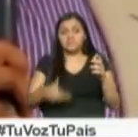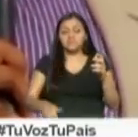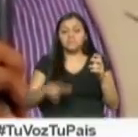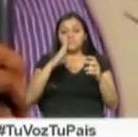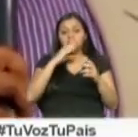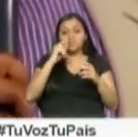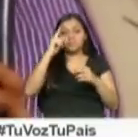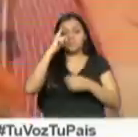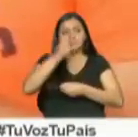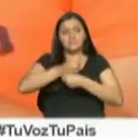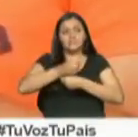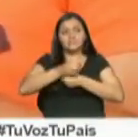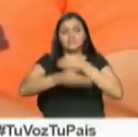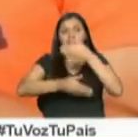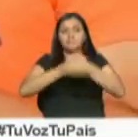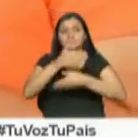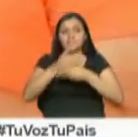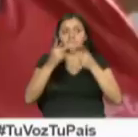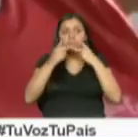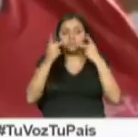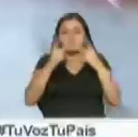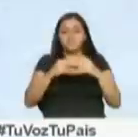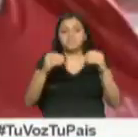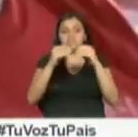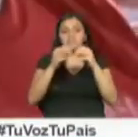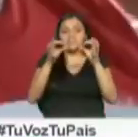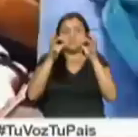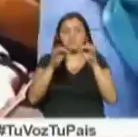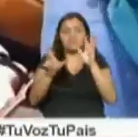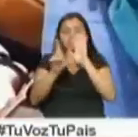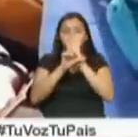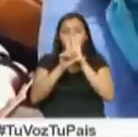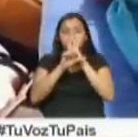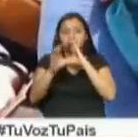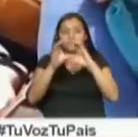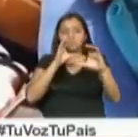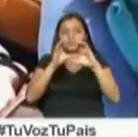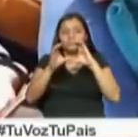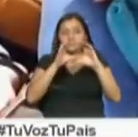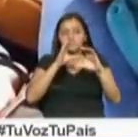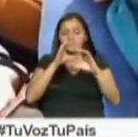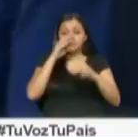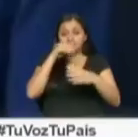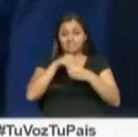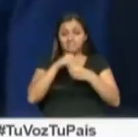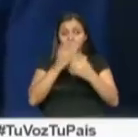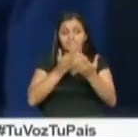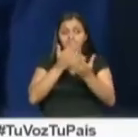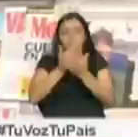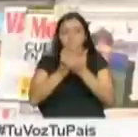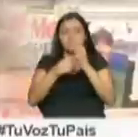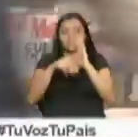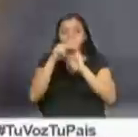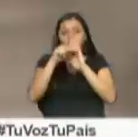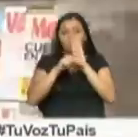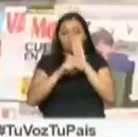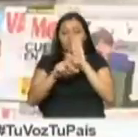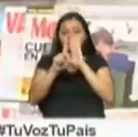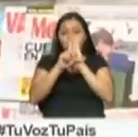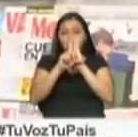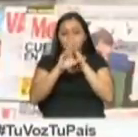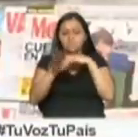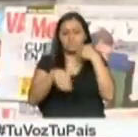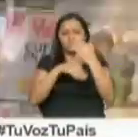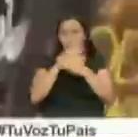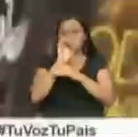Correa al poder se crearon los medios públicos y se estableció la Ley Orgánica de Comunicación, que planteó un marco normativo para los medios